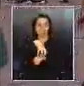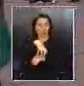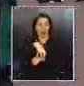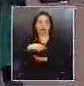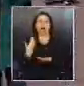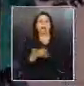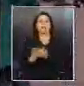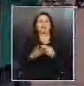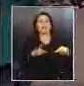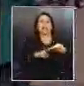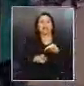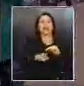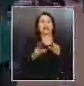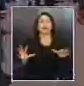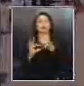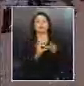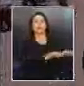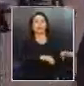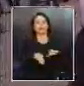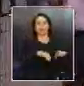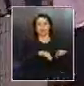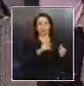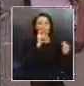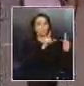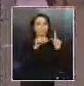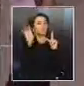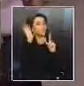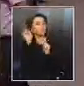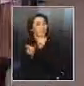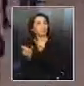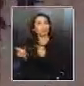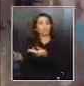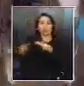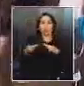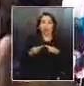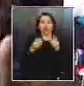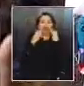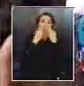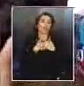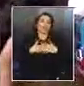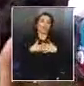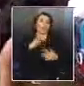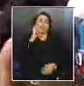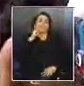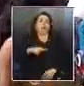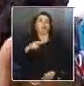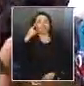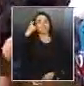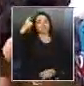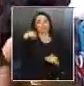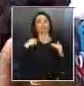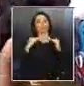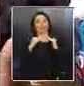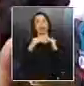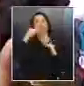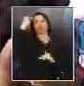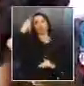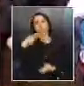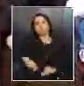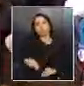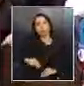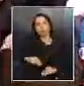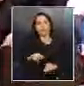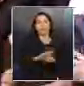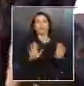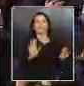pasar a escuchar las palabras de los beneficiados estaban muy contentos ya que por fin llega el sueño de la casa propia y van a tener que